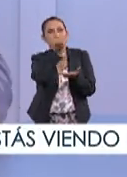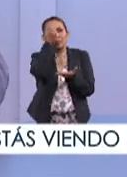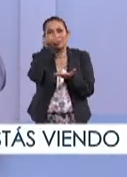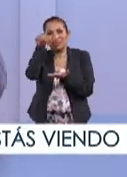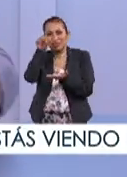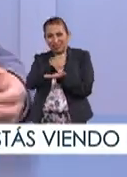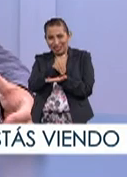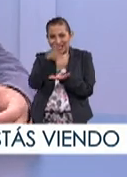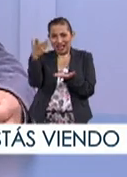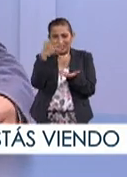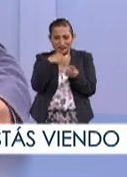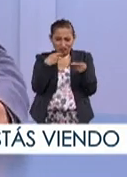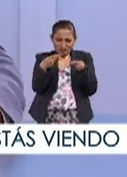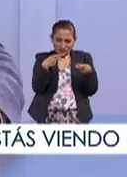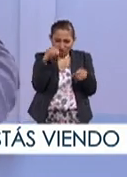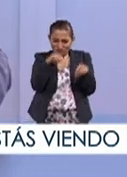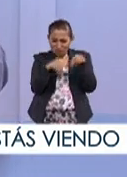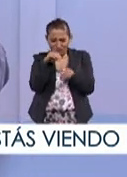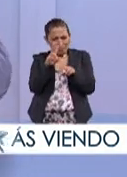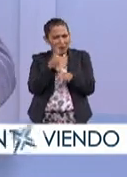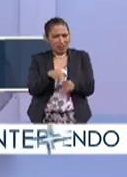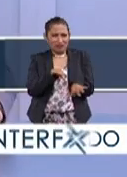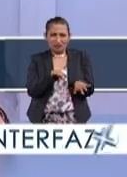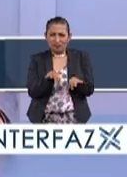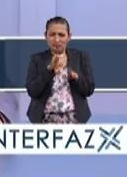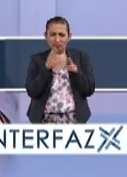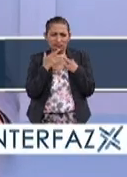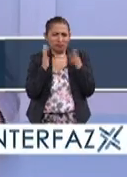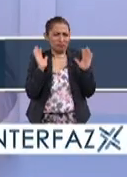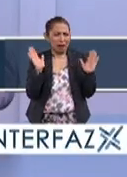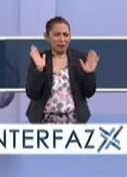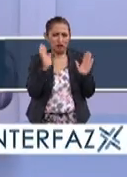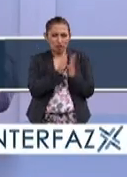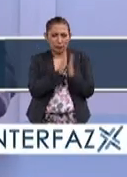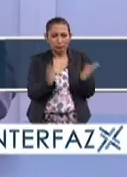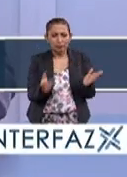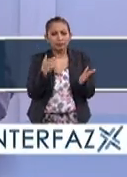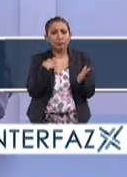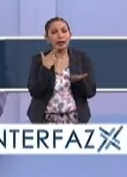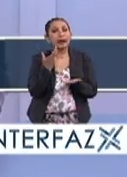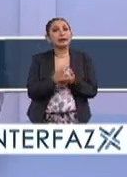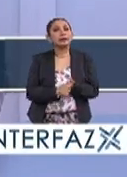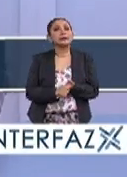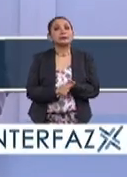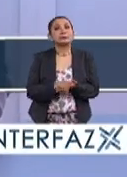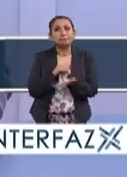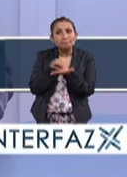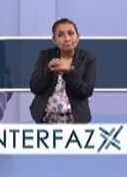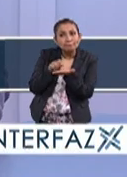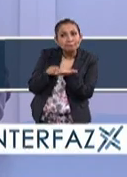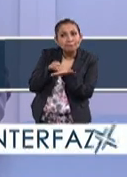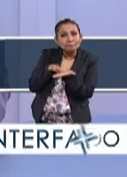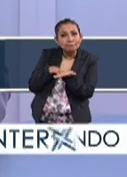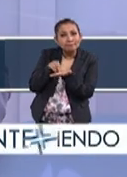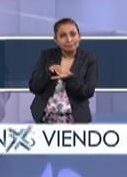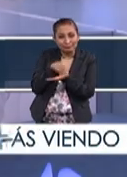recopiladora y la que ha hecho un verdadero trabajo de selección y de notas,